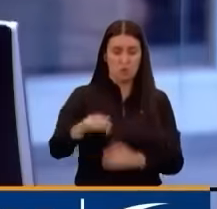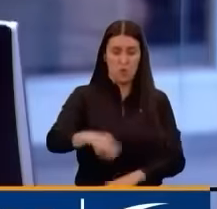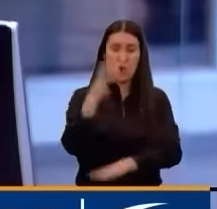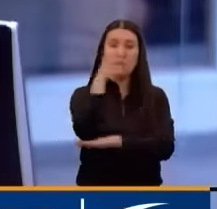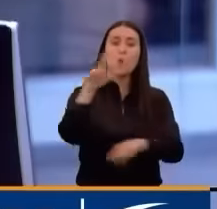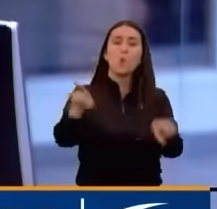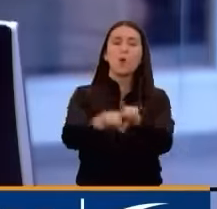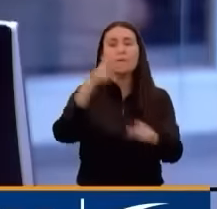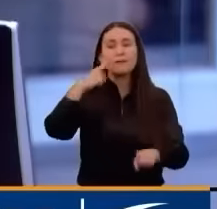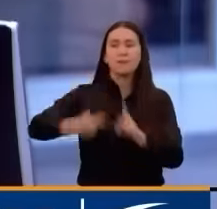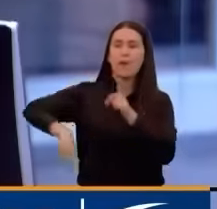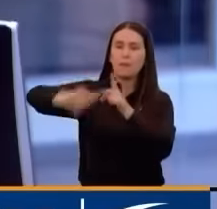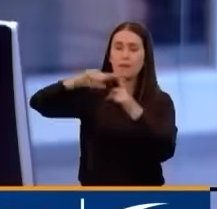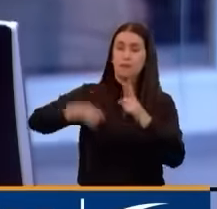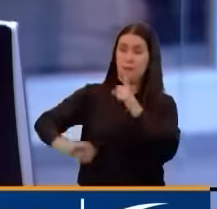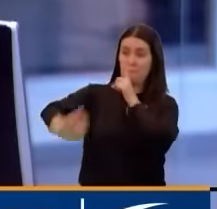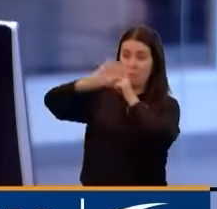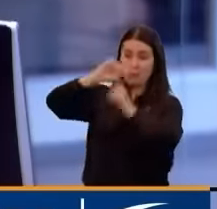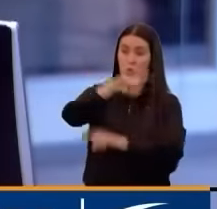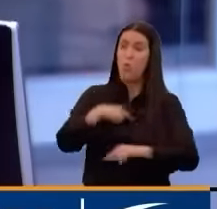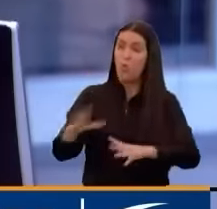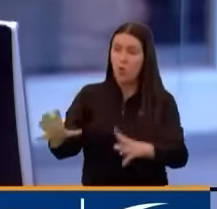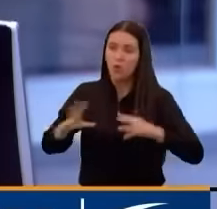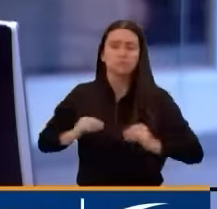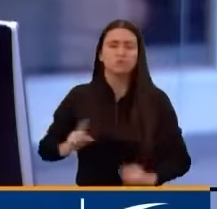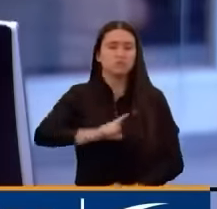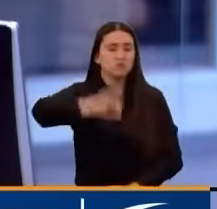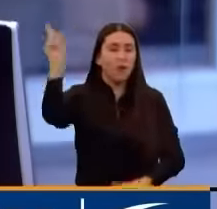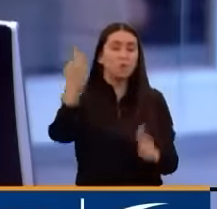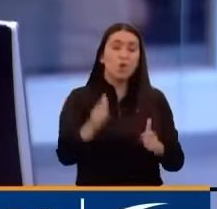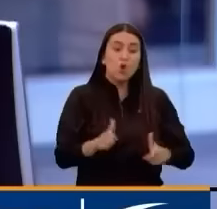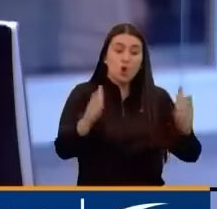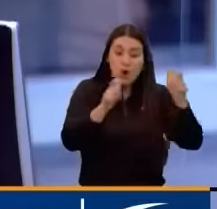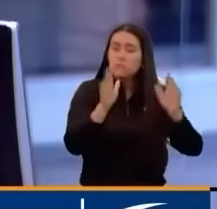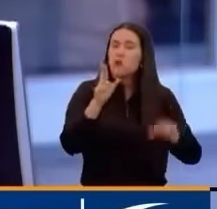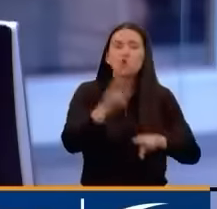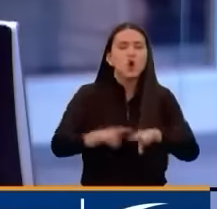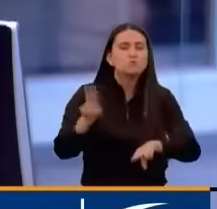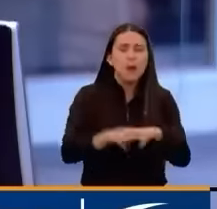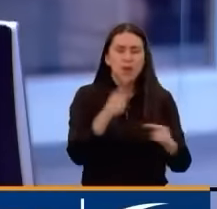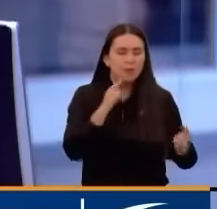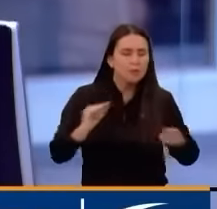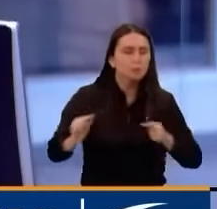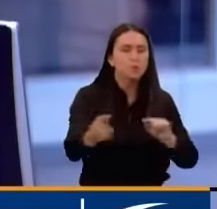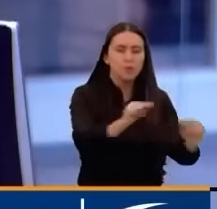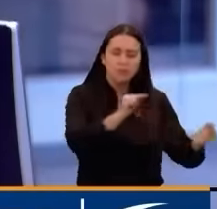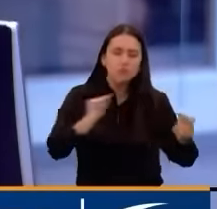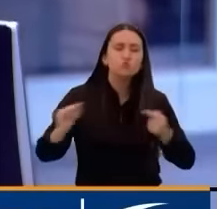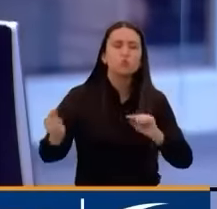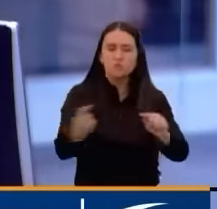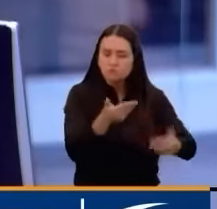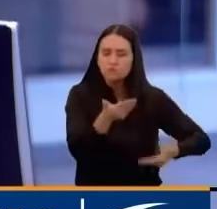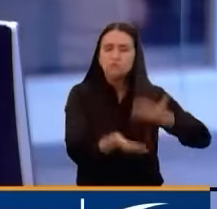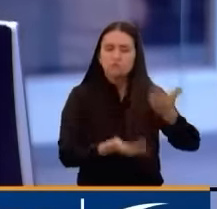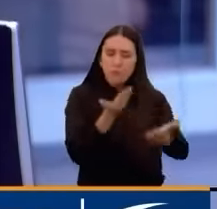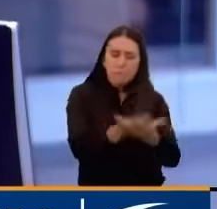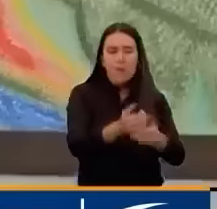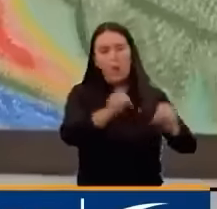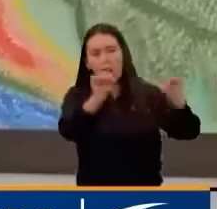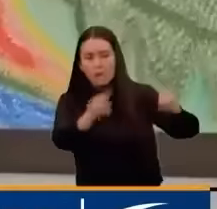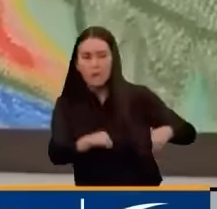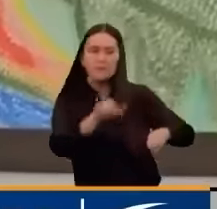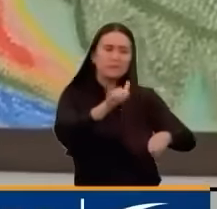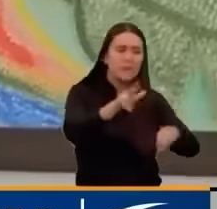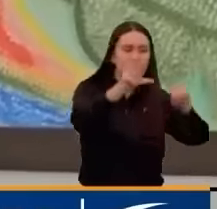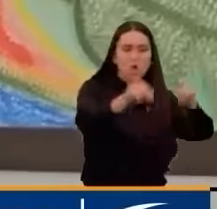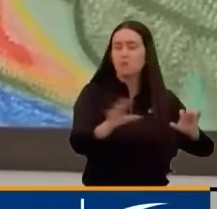ni presiones y que el Congreso tramitará tranquilamente las propuestas que se han llevado ante el legislativo.